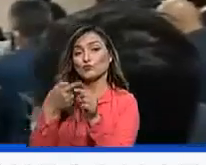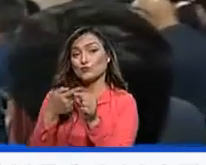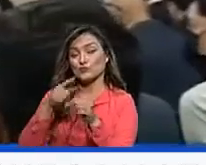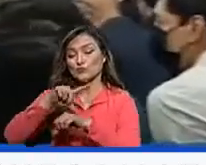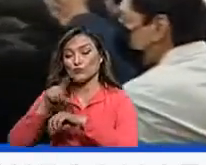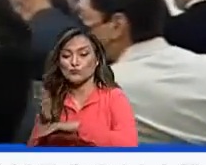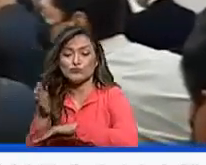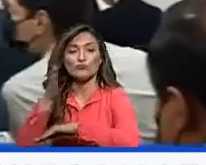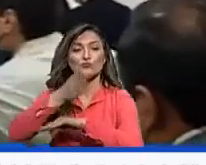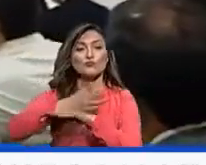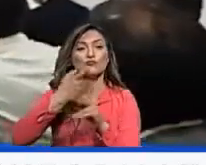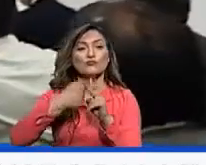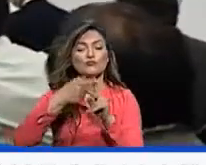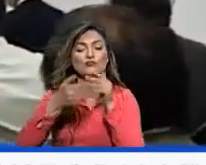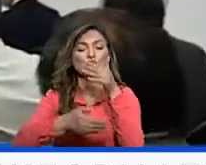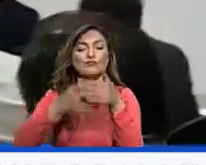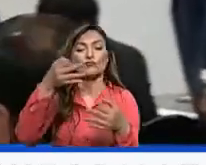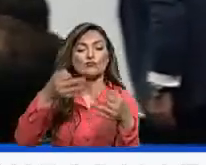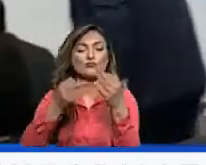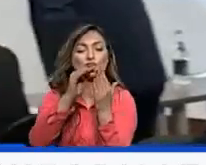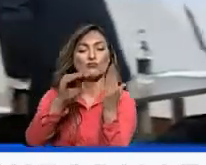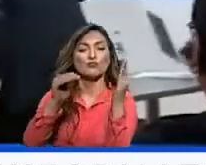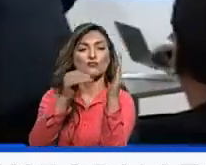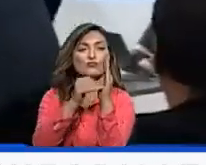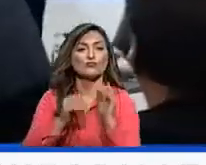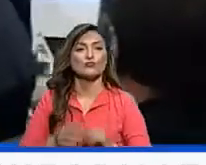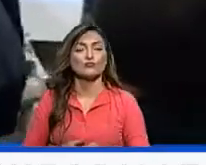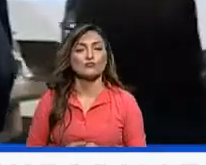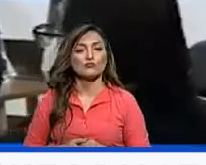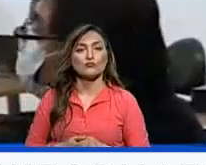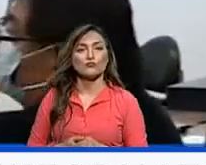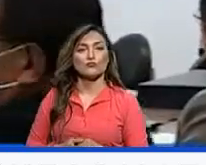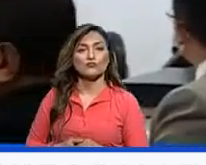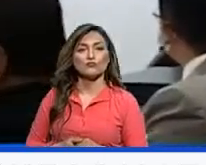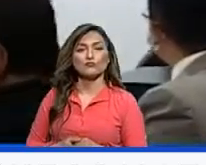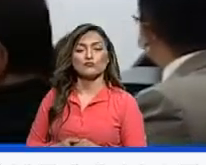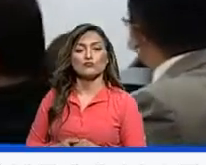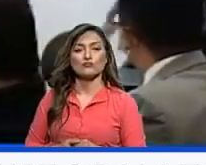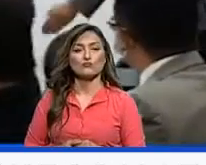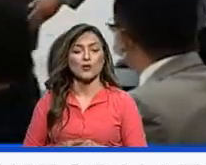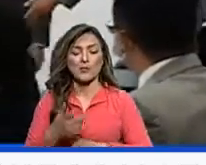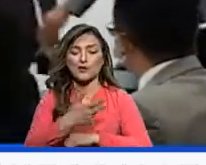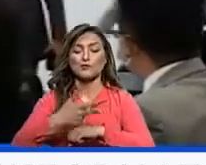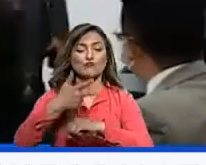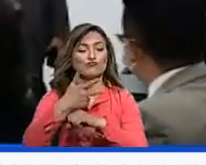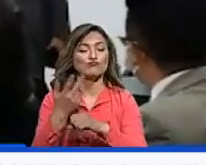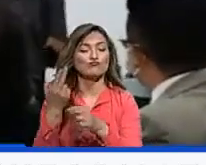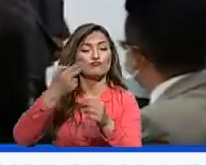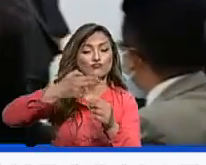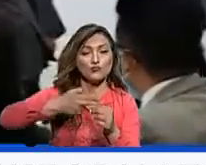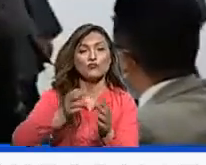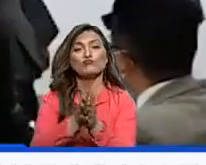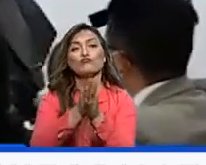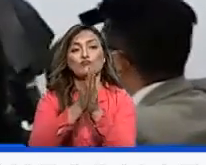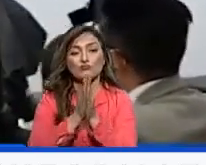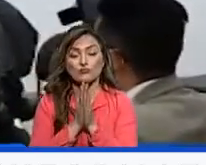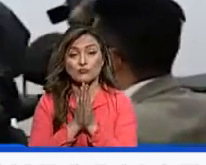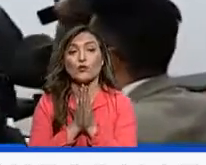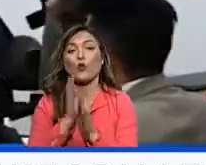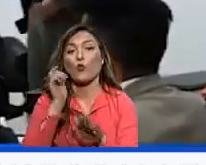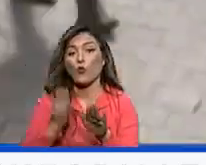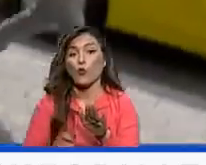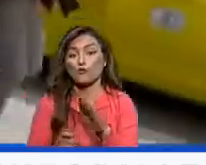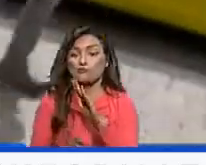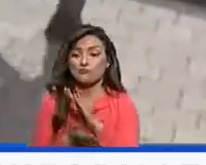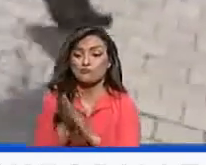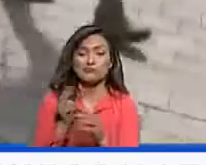de protección que presentó contra Jorge Yunda, que con esta resolución dejará la alcaldía de Quito. Hace pocos minutos se